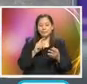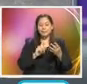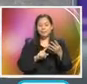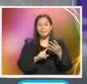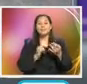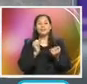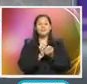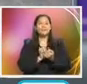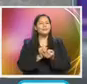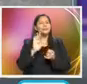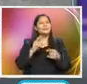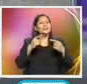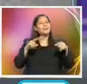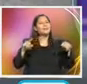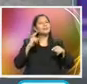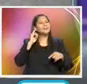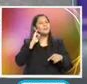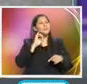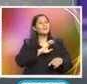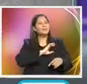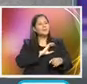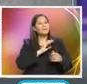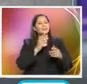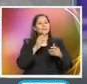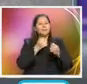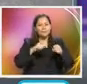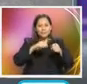parte afectiva, ¿sí? La socialización.